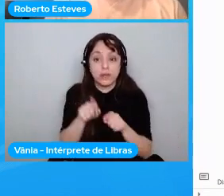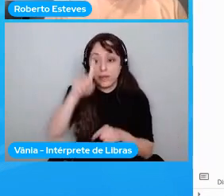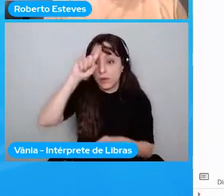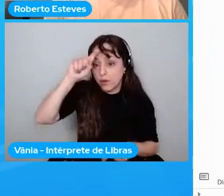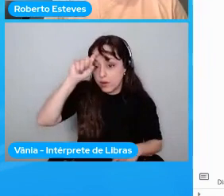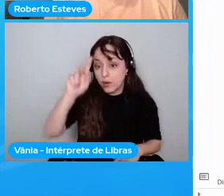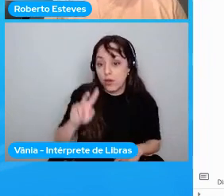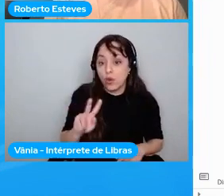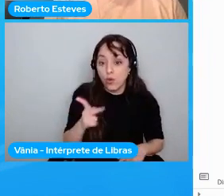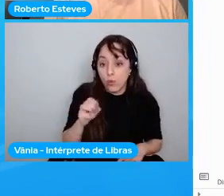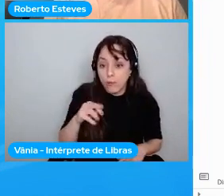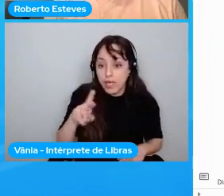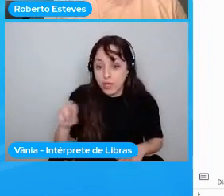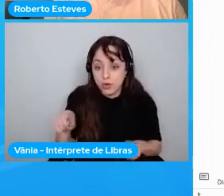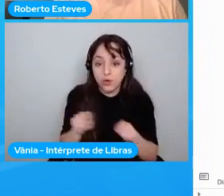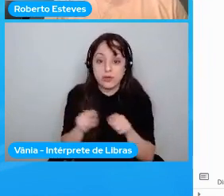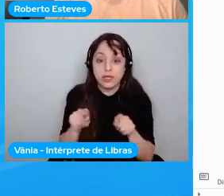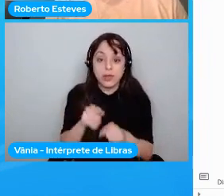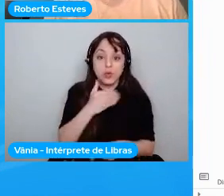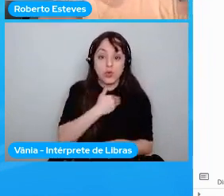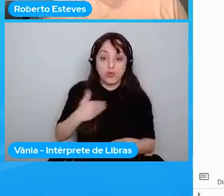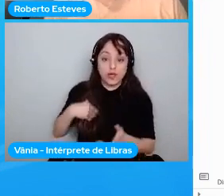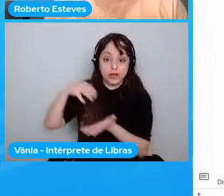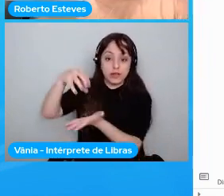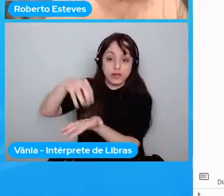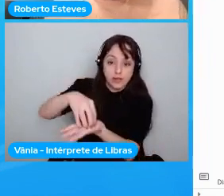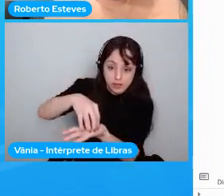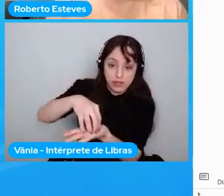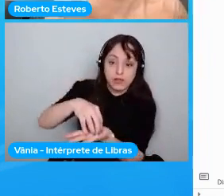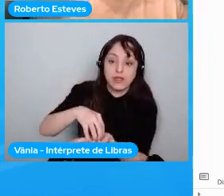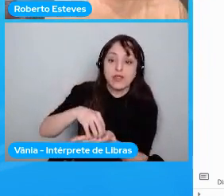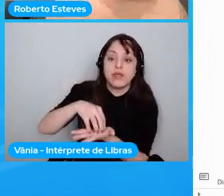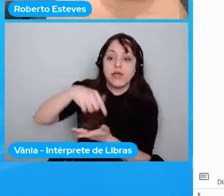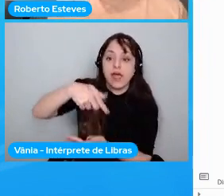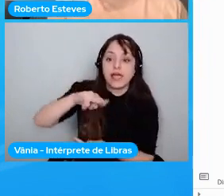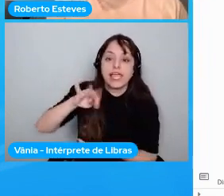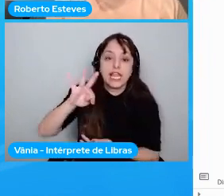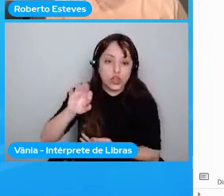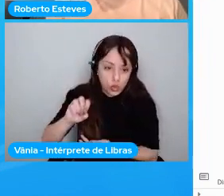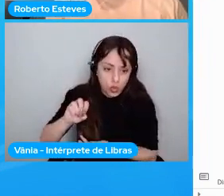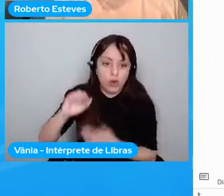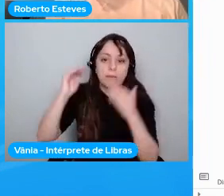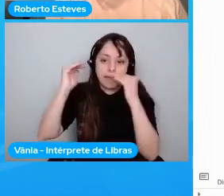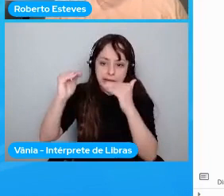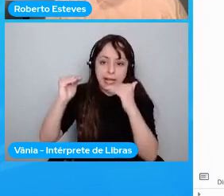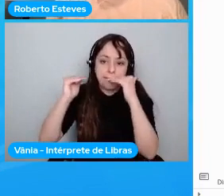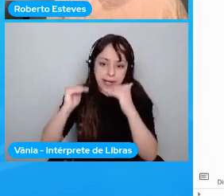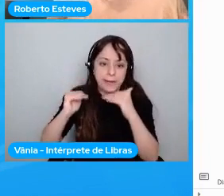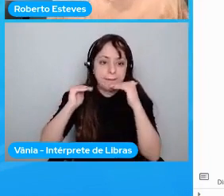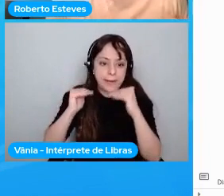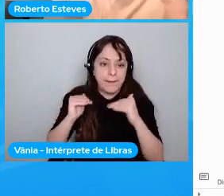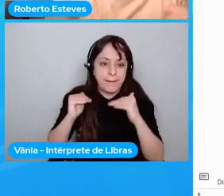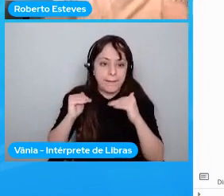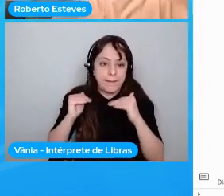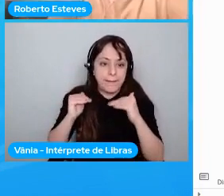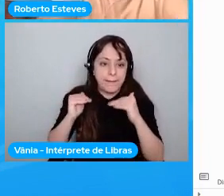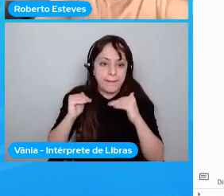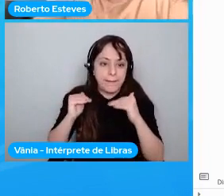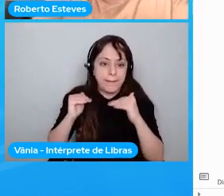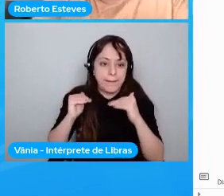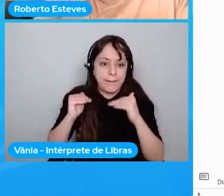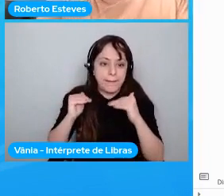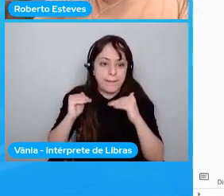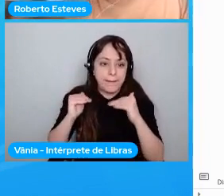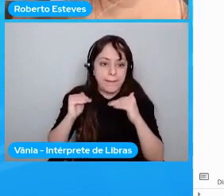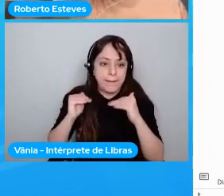Crespo, el Gobierno Autónomo Centralizado del Distrito Metropolitano de Quito, y ya. Y empezamos a, ya este gráfico me permite